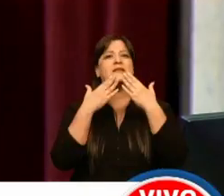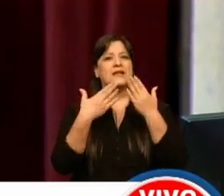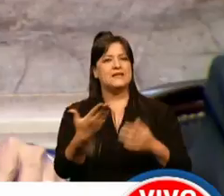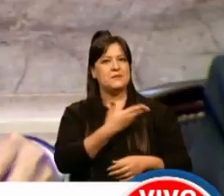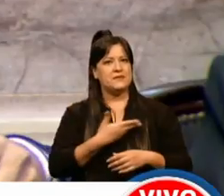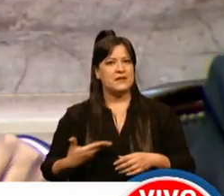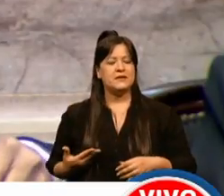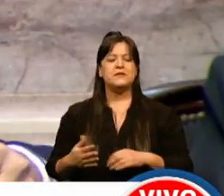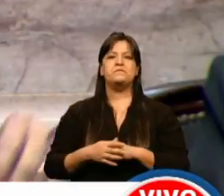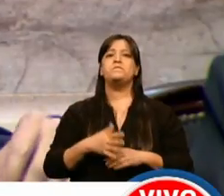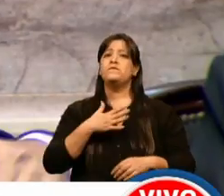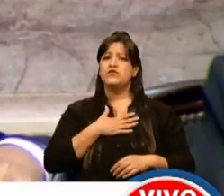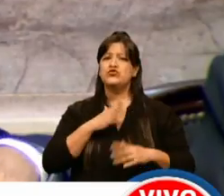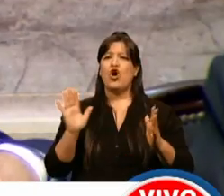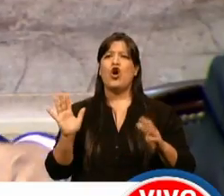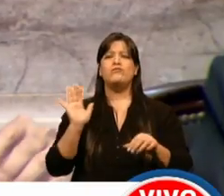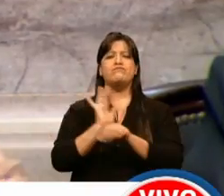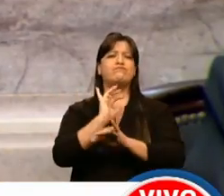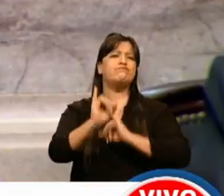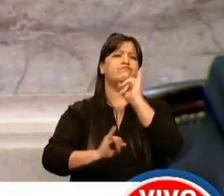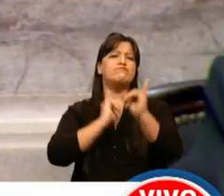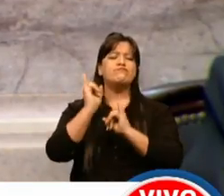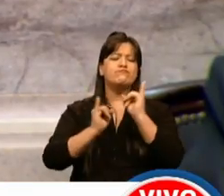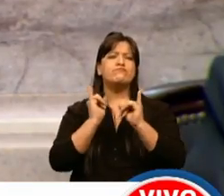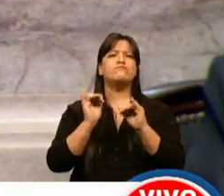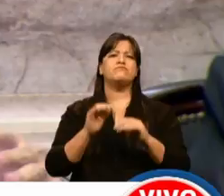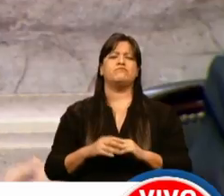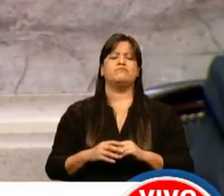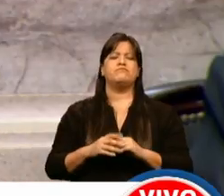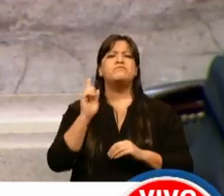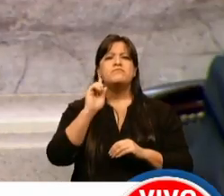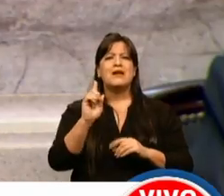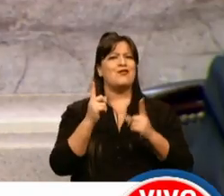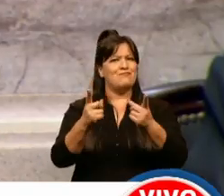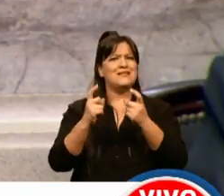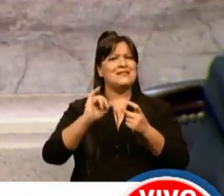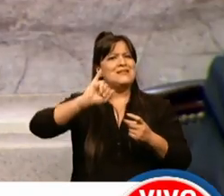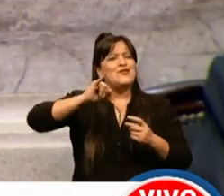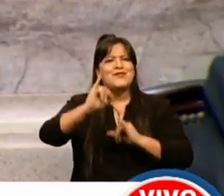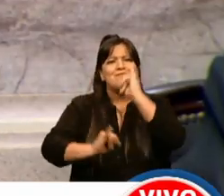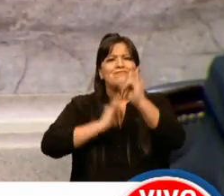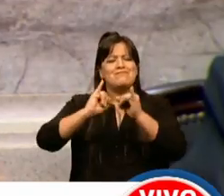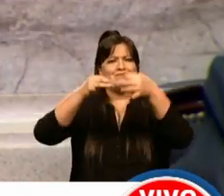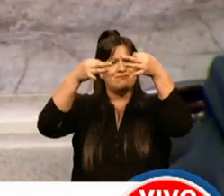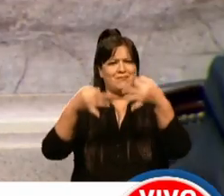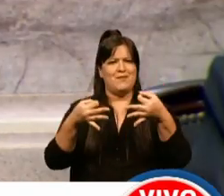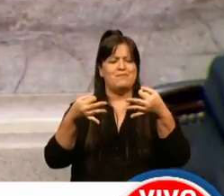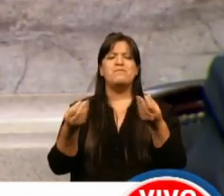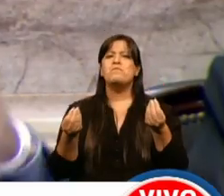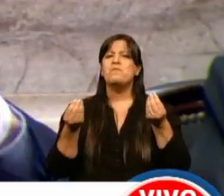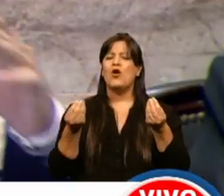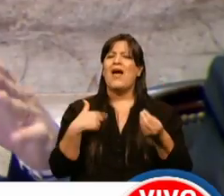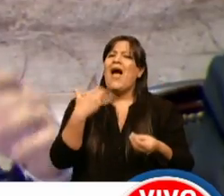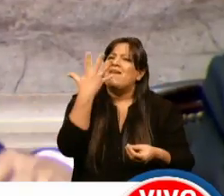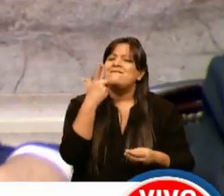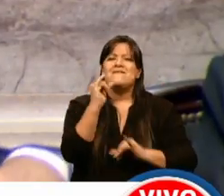yo voy a hacer un poco tautológico pero necesariamente porque me